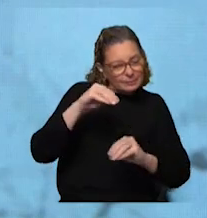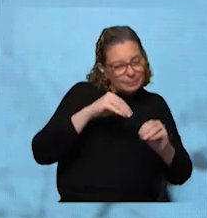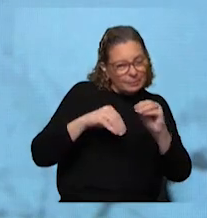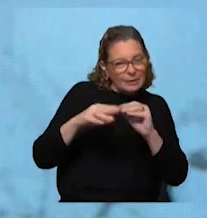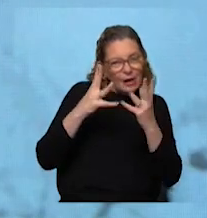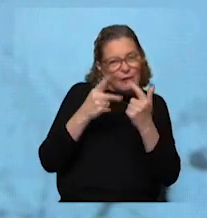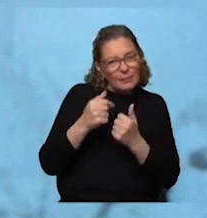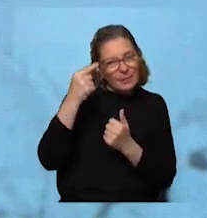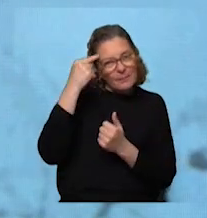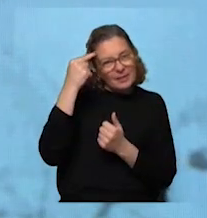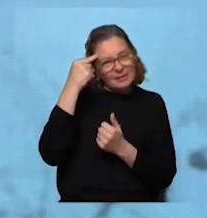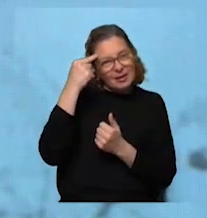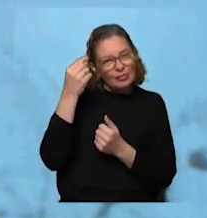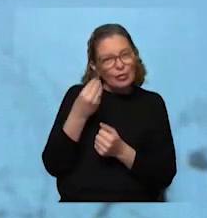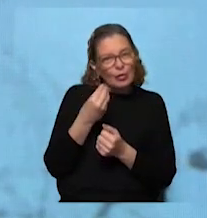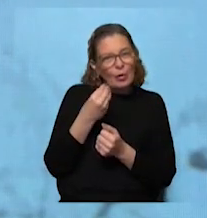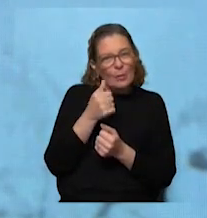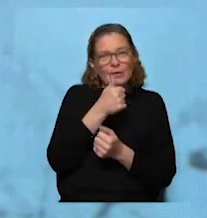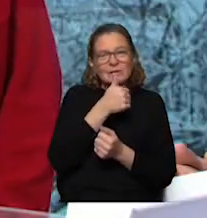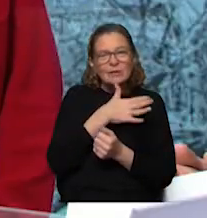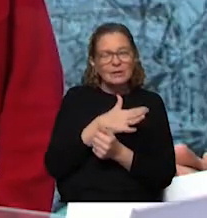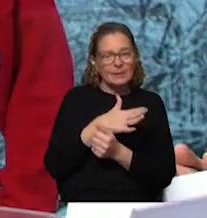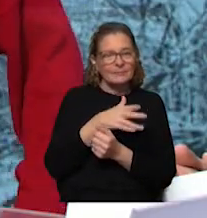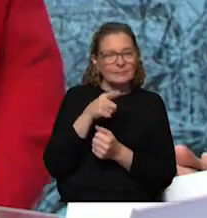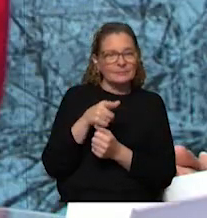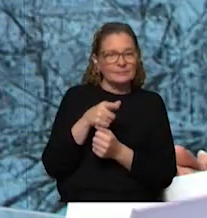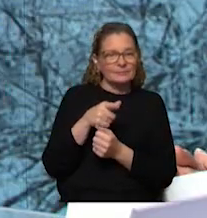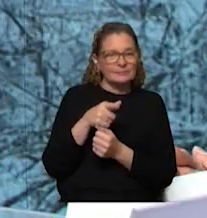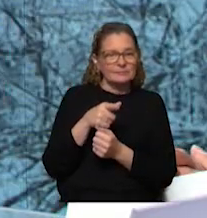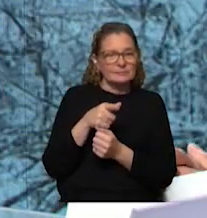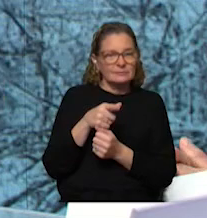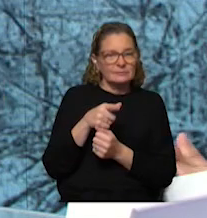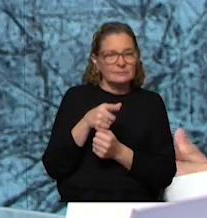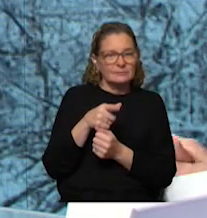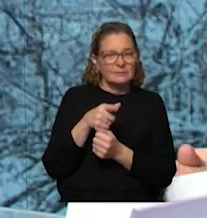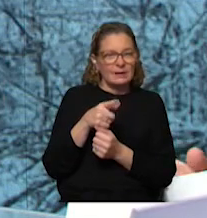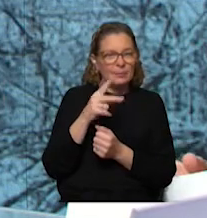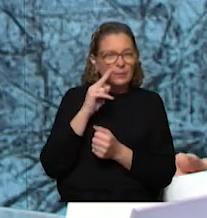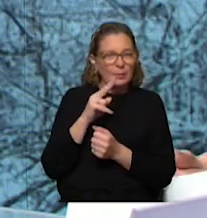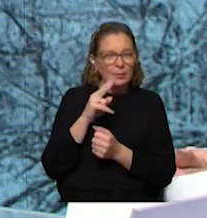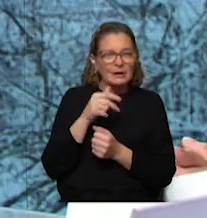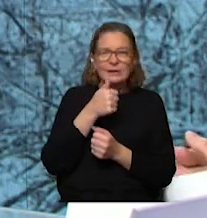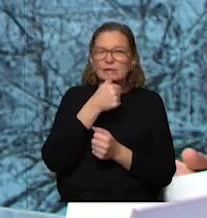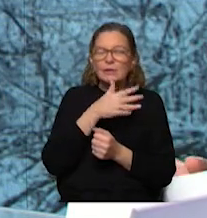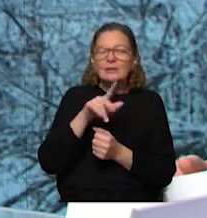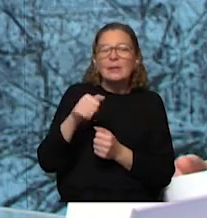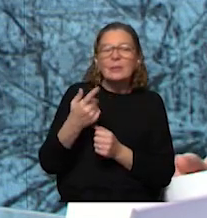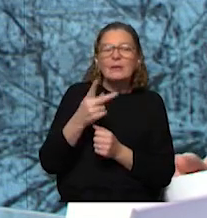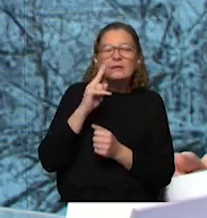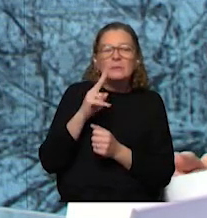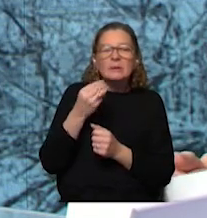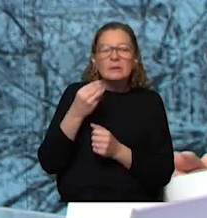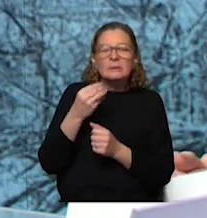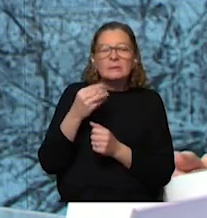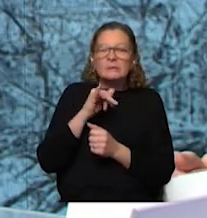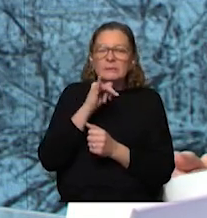ir pensando Cómo cubrir las historias y ahí tenemos lo que vamos a cubrir las historias pero después Tenemos que pasar a